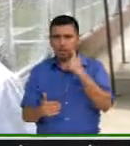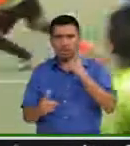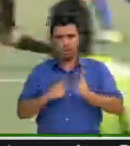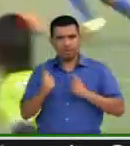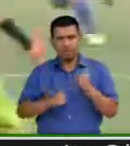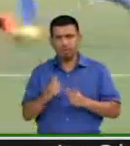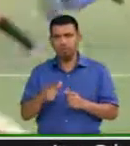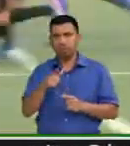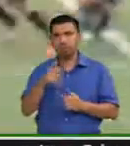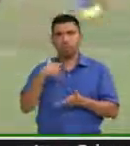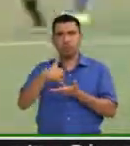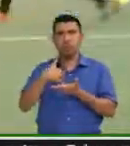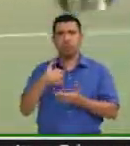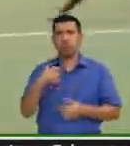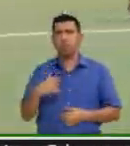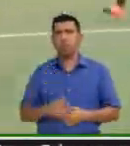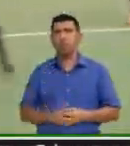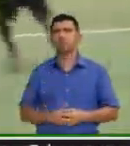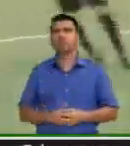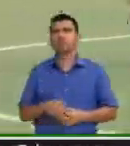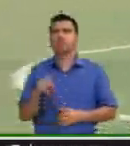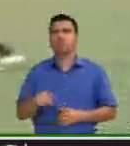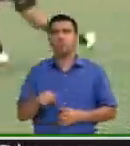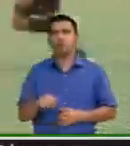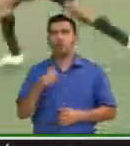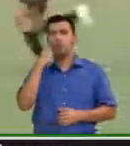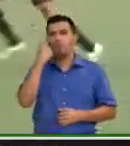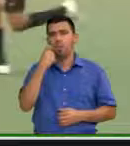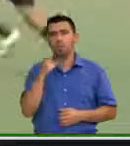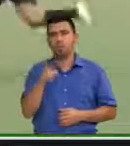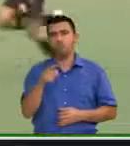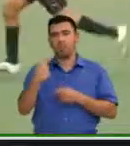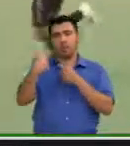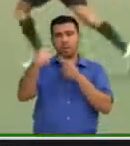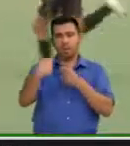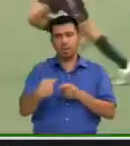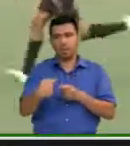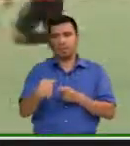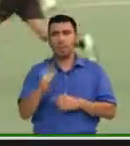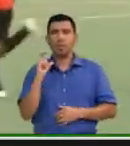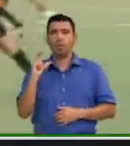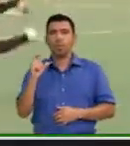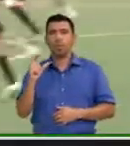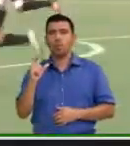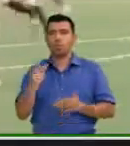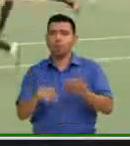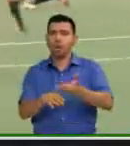pero esa copa hoy real pondrá lo mejor de su nómina la misma que fin de semana empató con el cuadro cucuteño por el tornado de ascenso